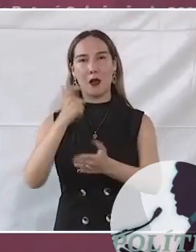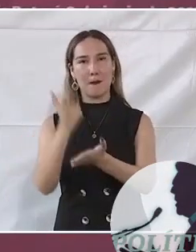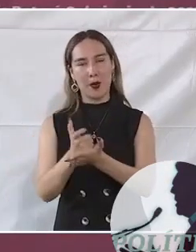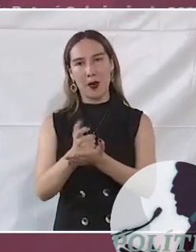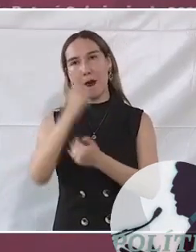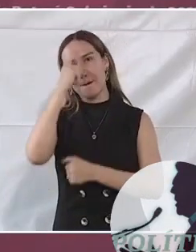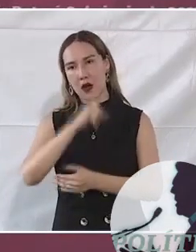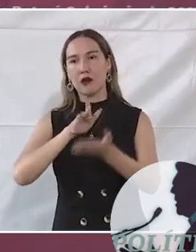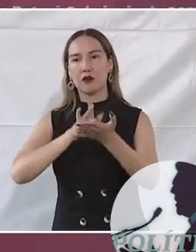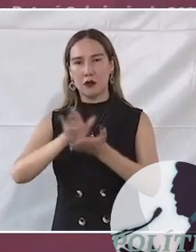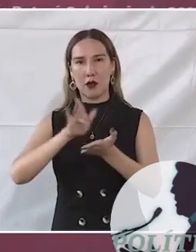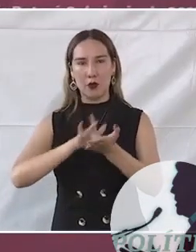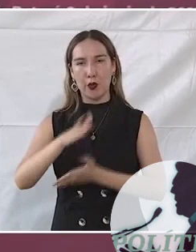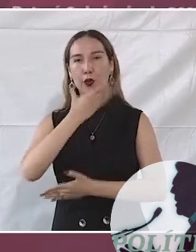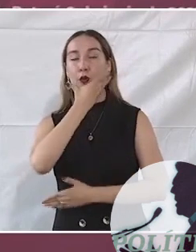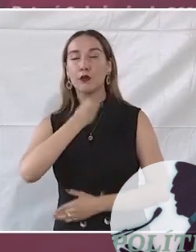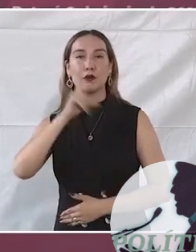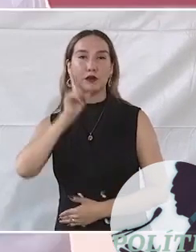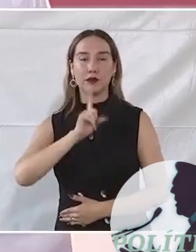mayores. Por eso,